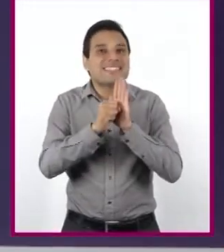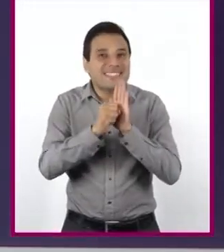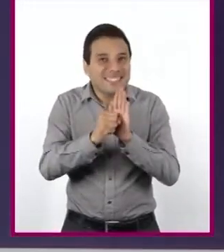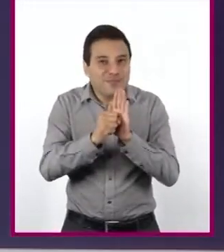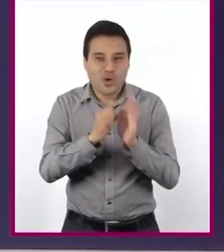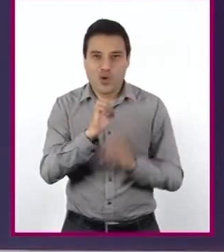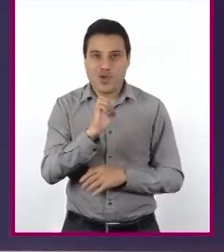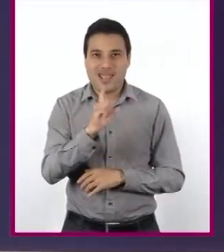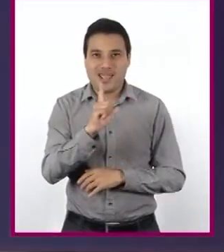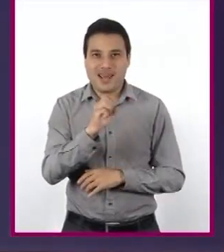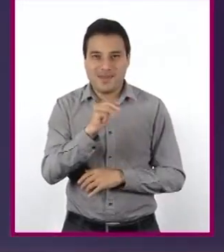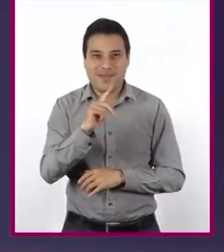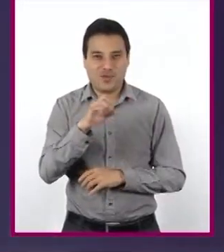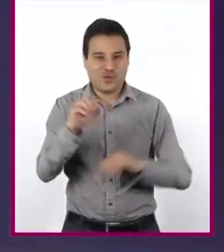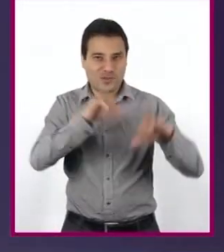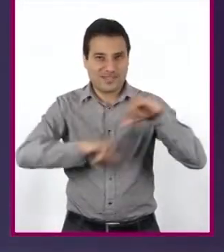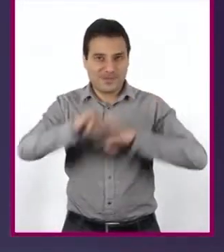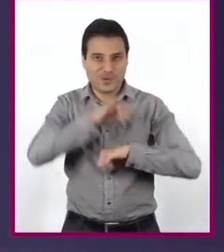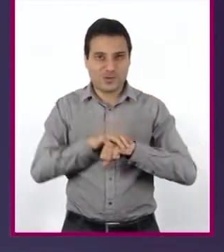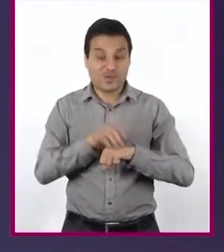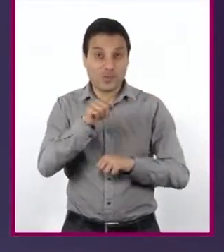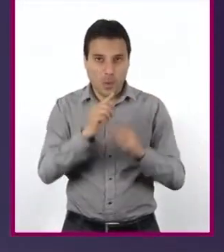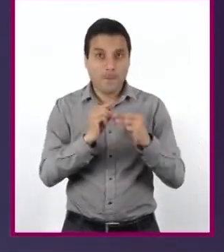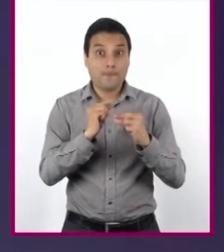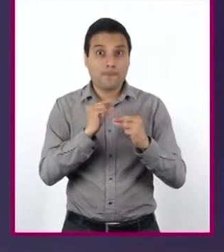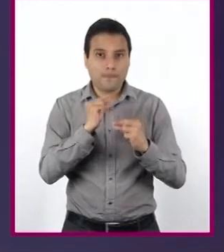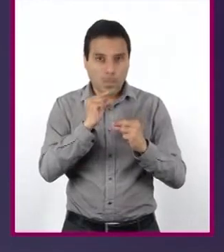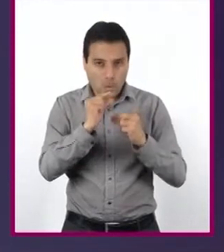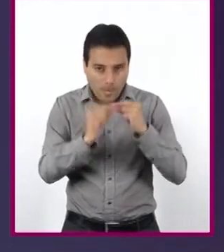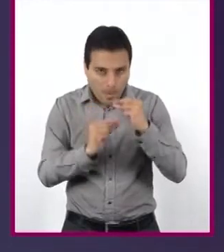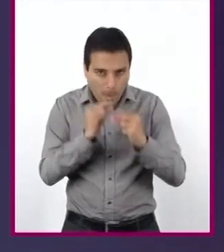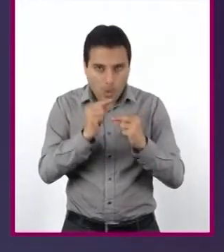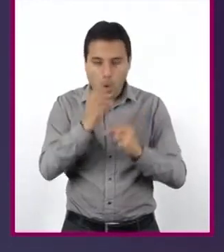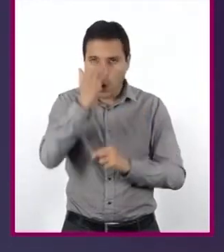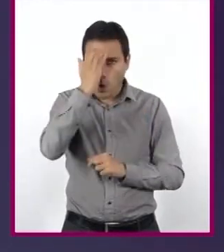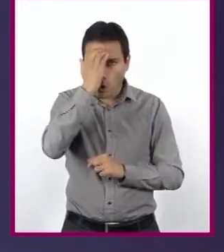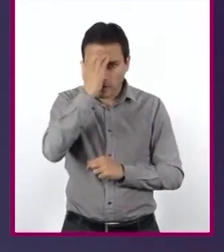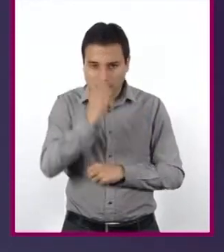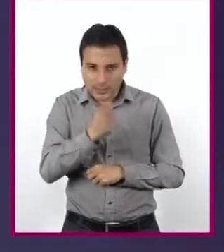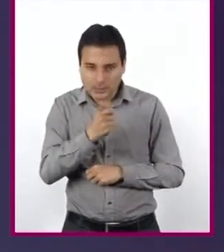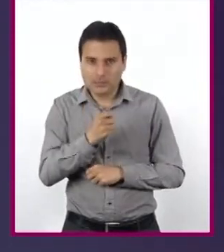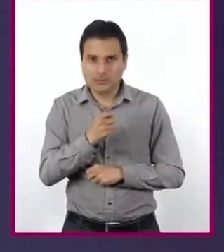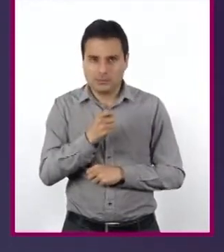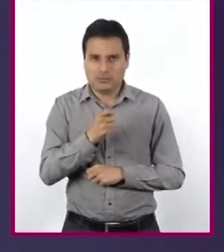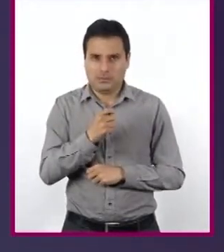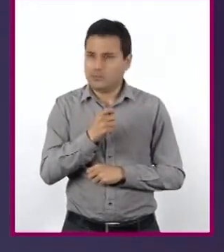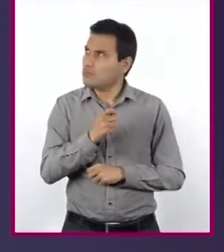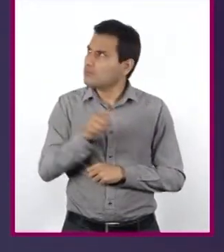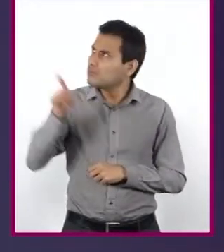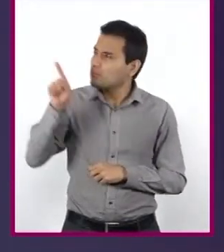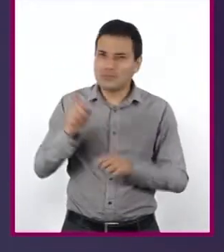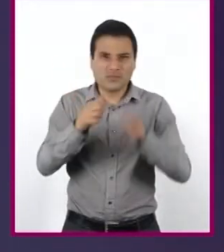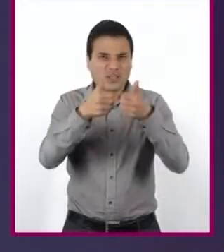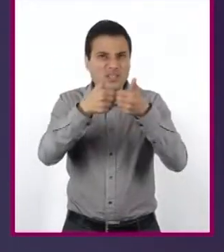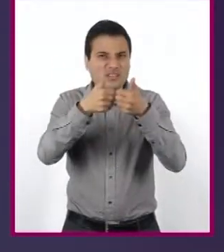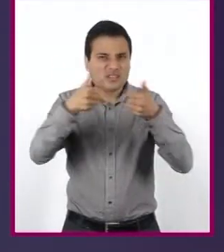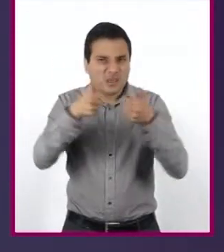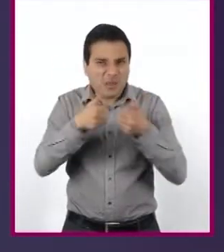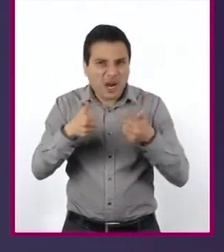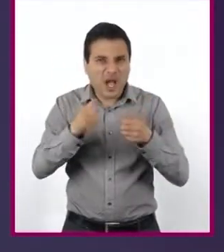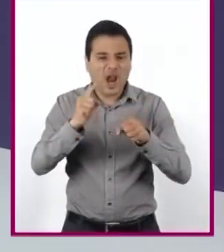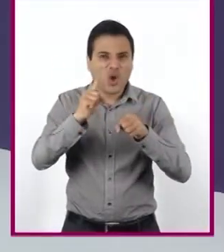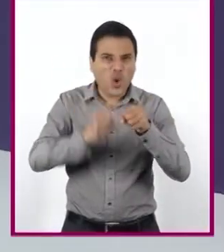conforman. Poco a poco entenderán por qué hay una ubicación específica para cada elemento